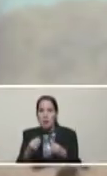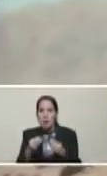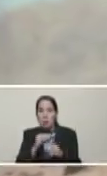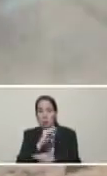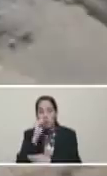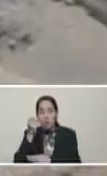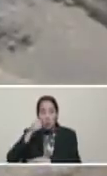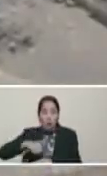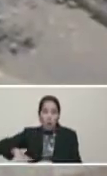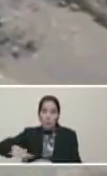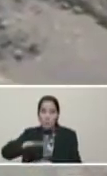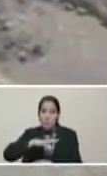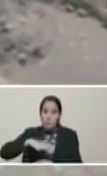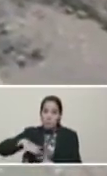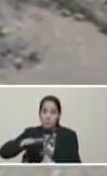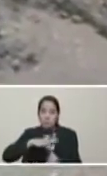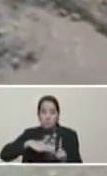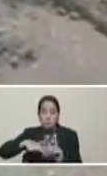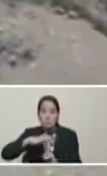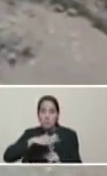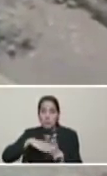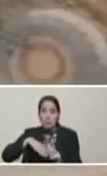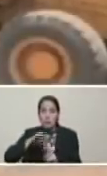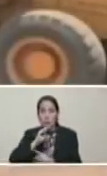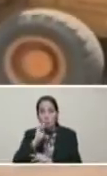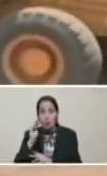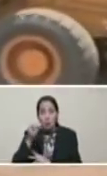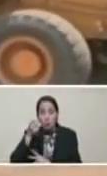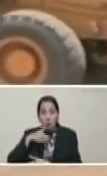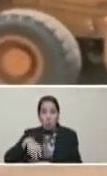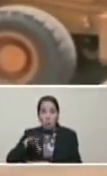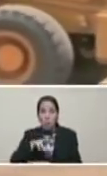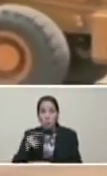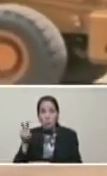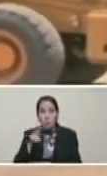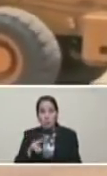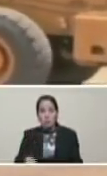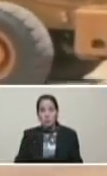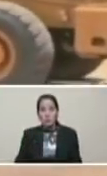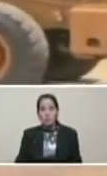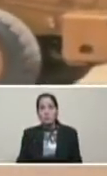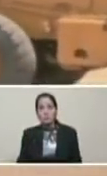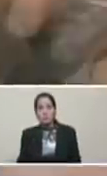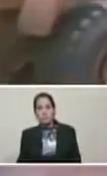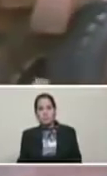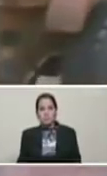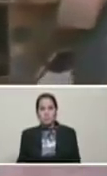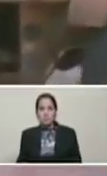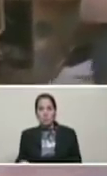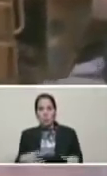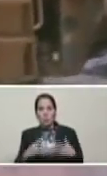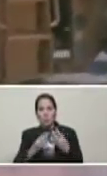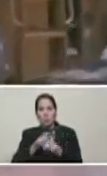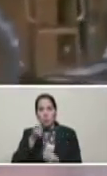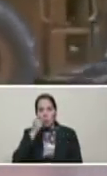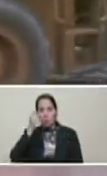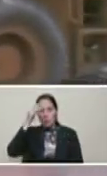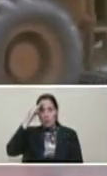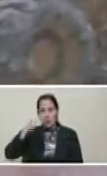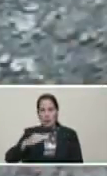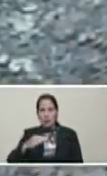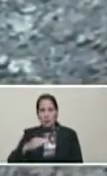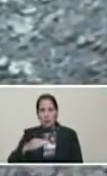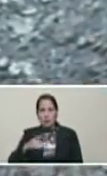beneficiando al poder los de venezuela aquí me acompaña el almirante de la red ser antes